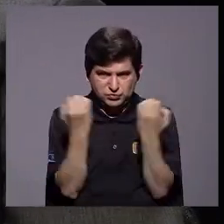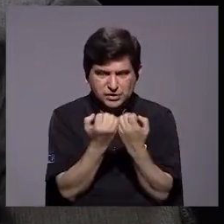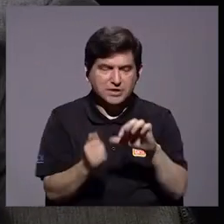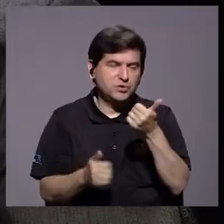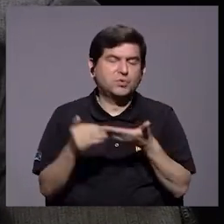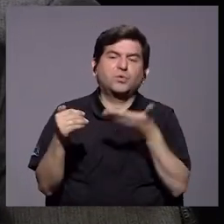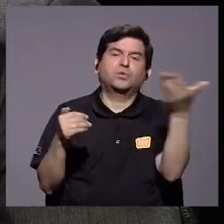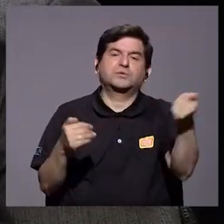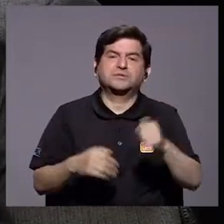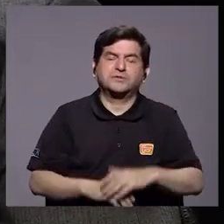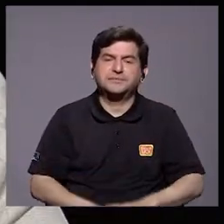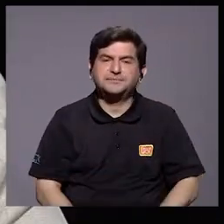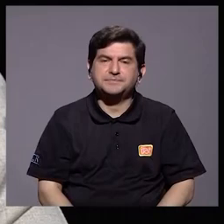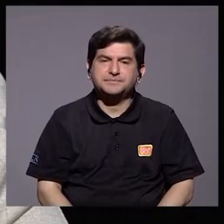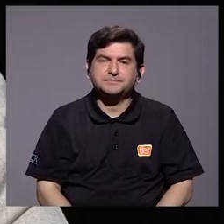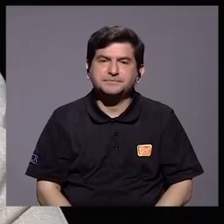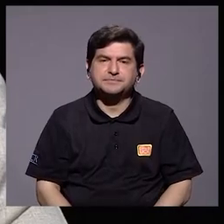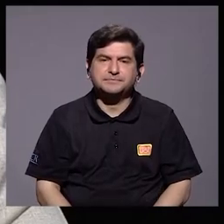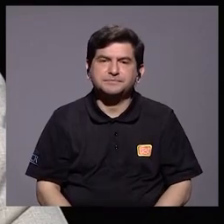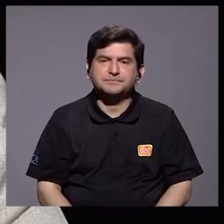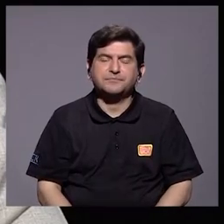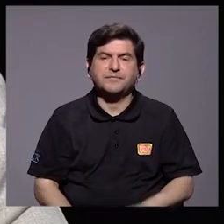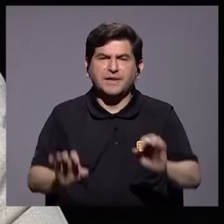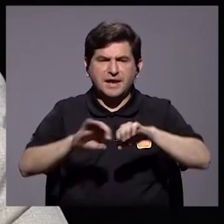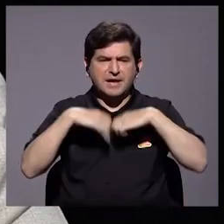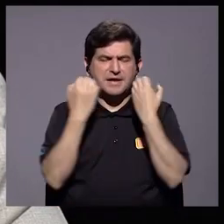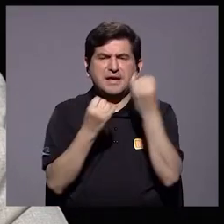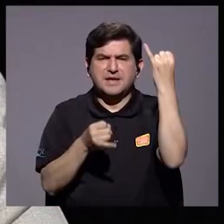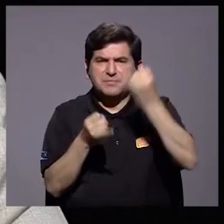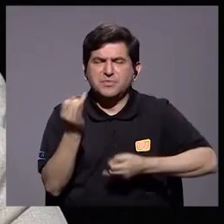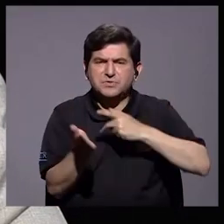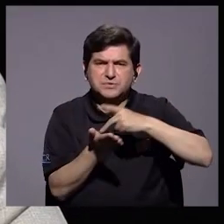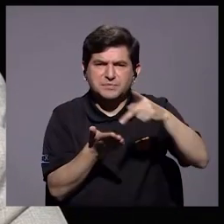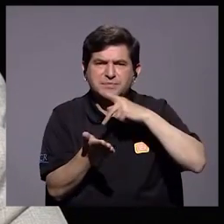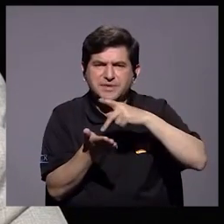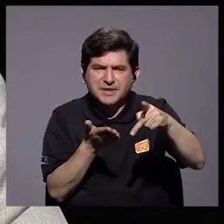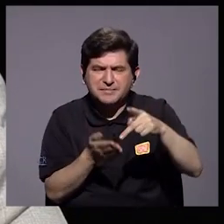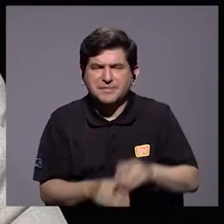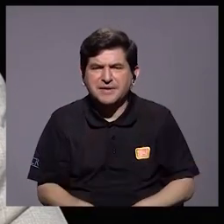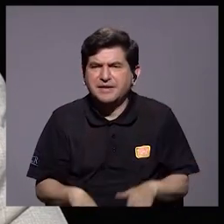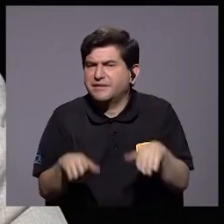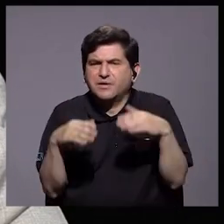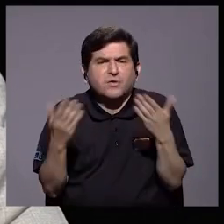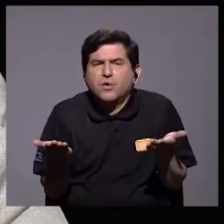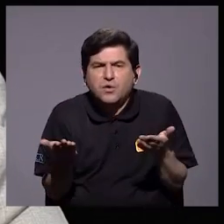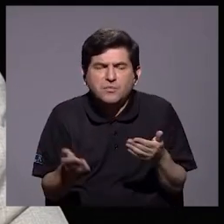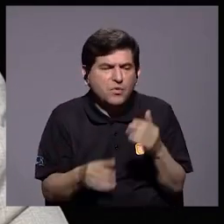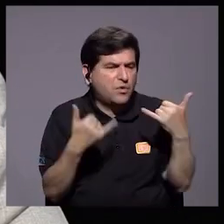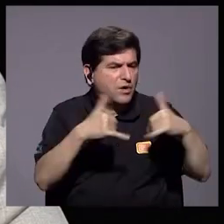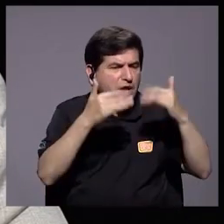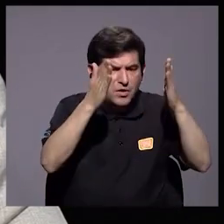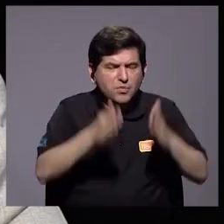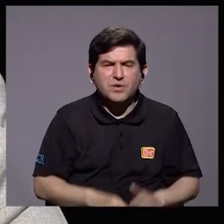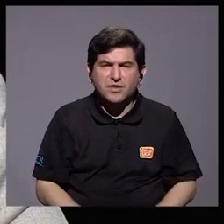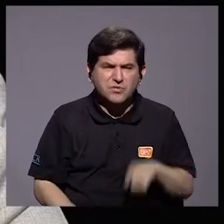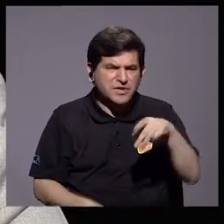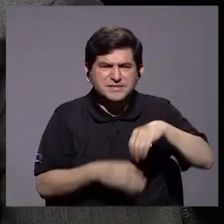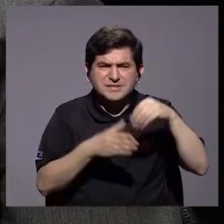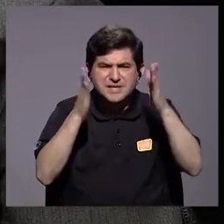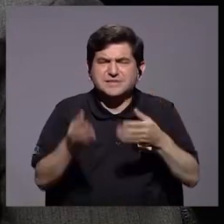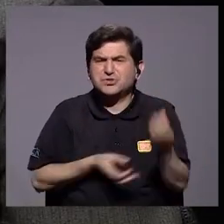cosa como hacen los equipos al final para pagar esos salarios eso sí esos inversionistas